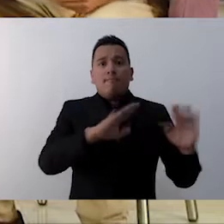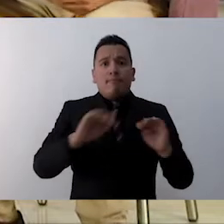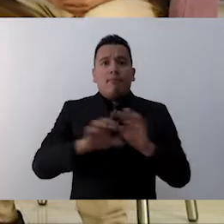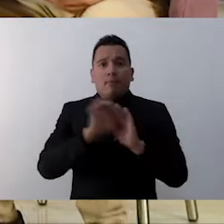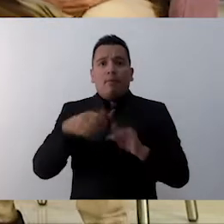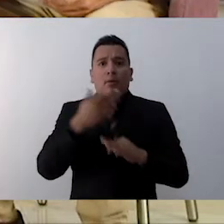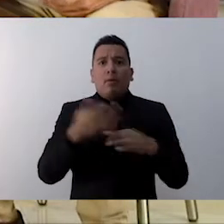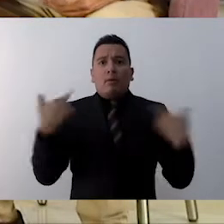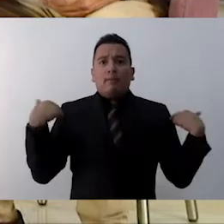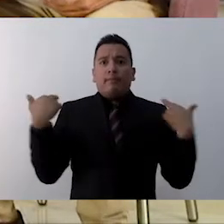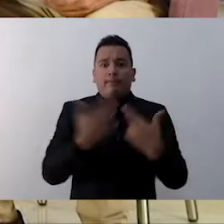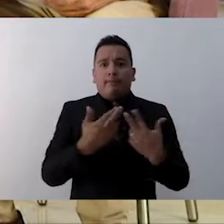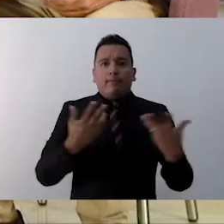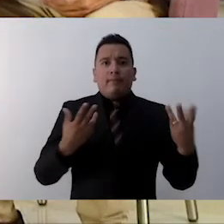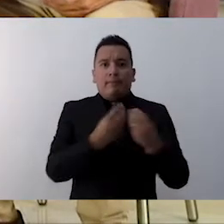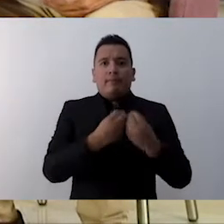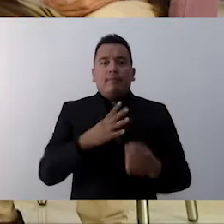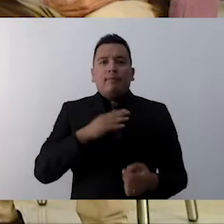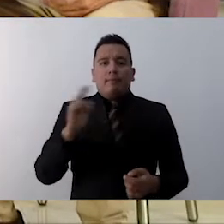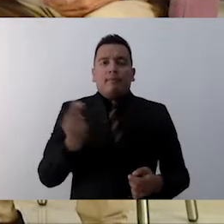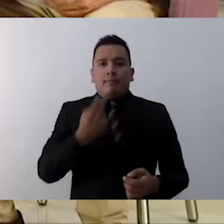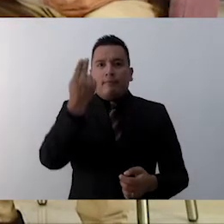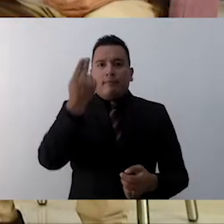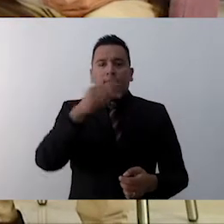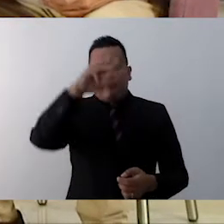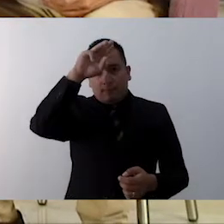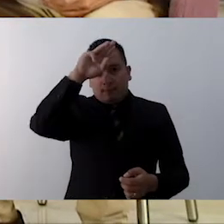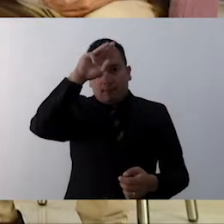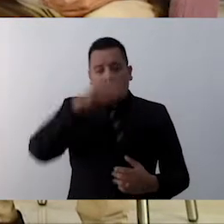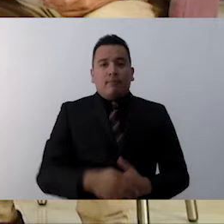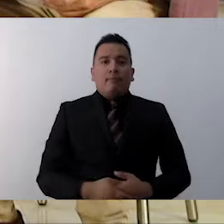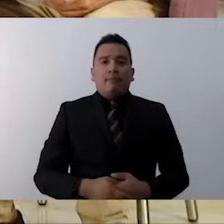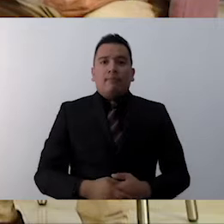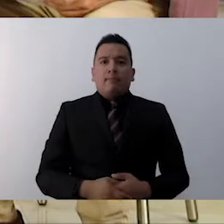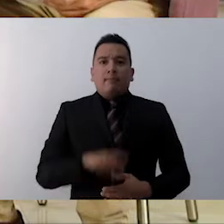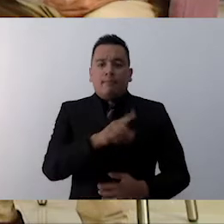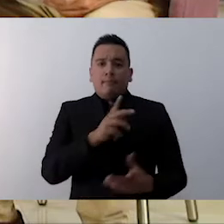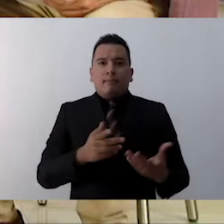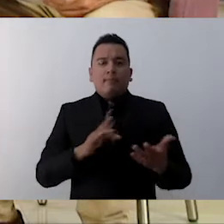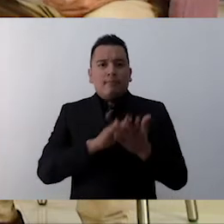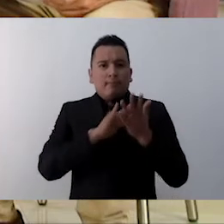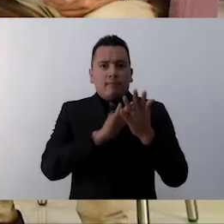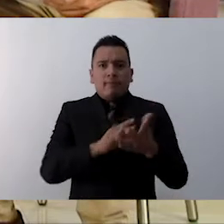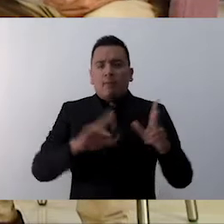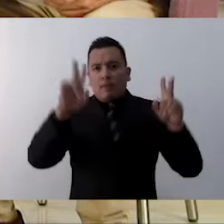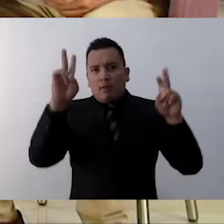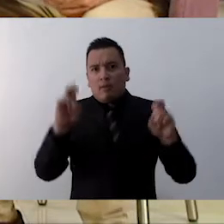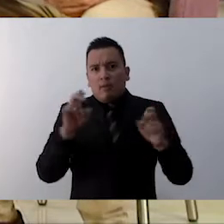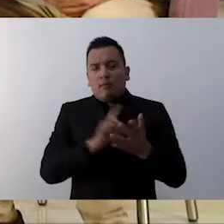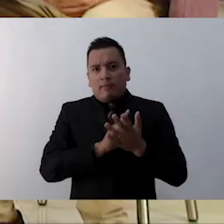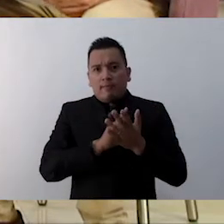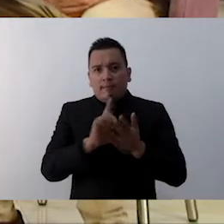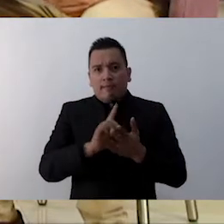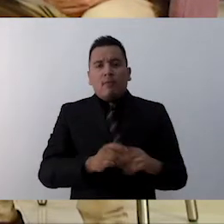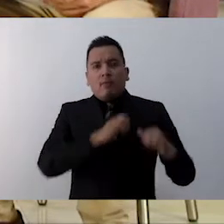Actualmente se desempeña como profesor asociado en la Universidad de Monterrey, donde ha colaborado en temas